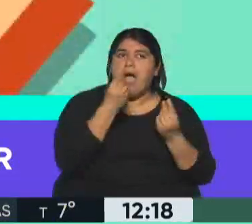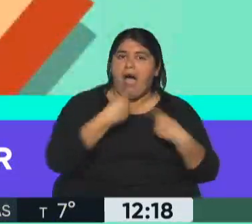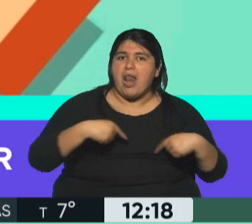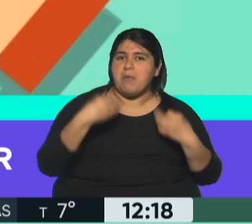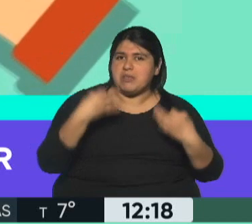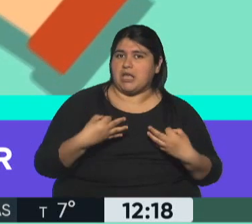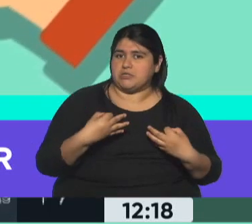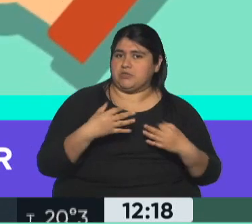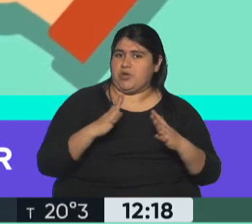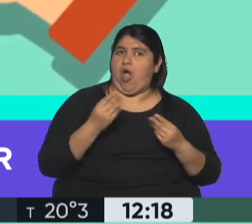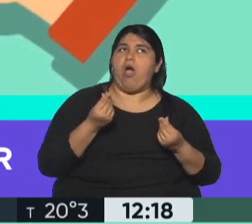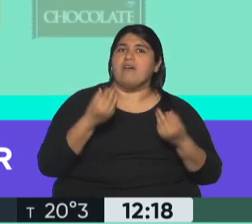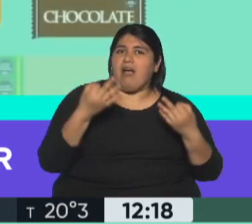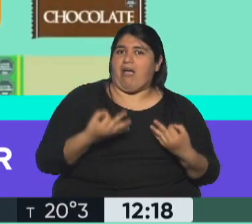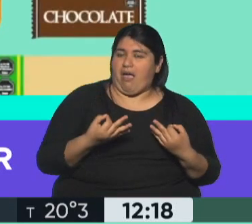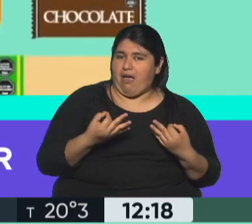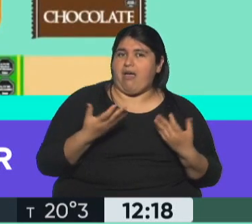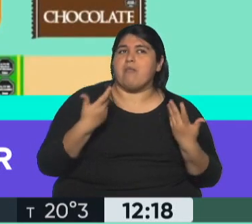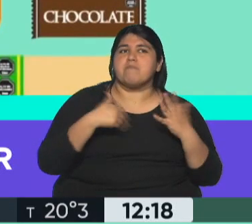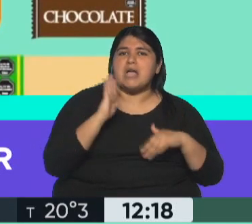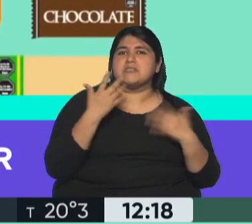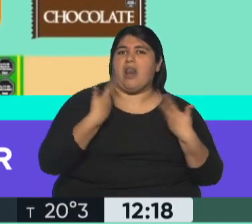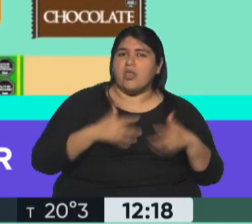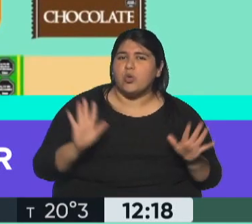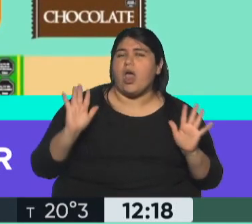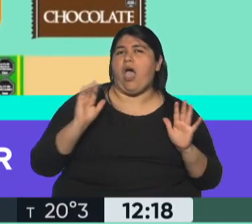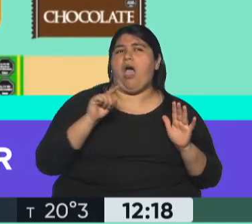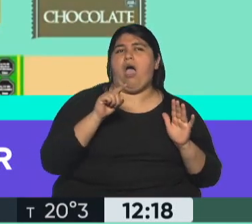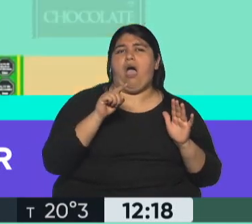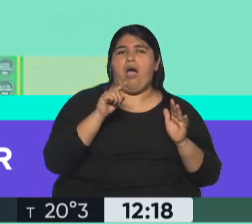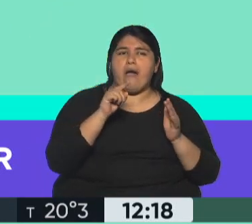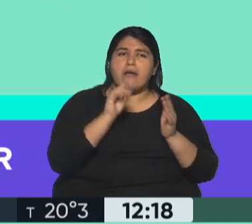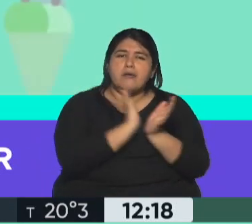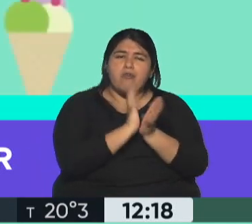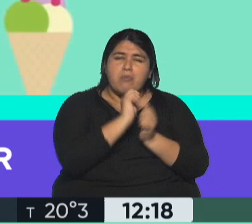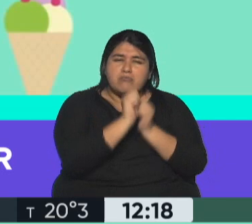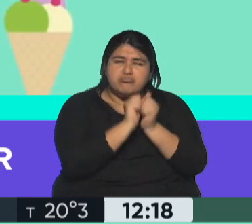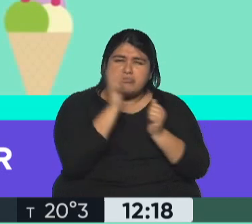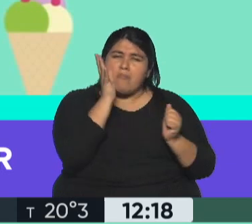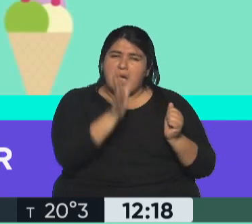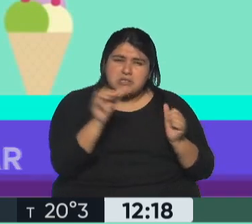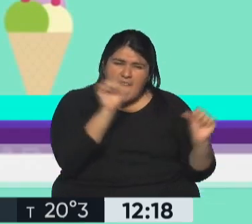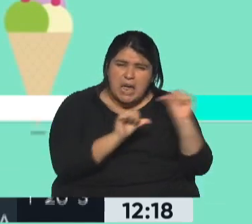real de alimentos más naturales mínimamente procesados y volver a las preparaciones caseras